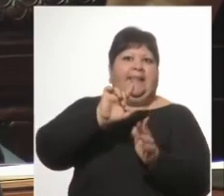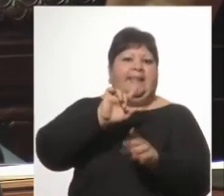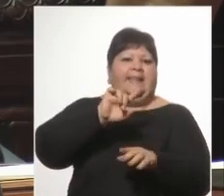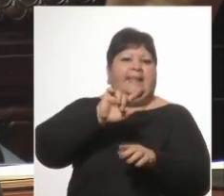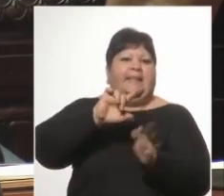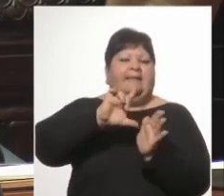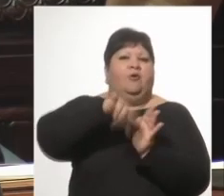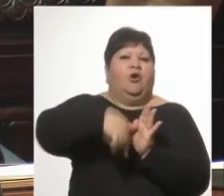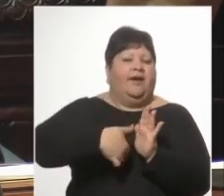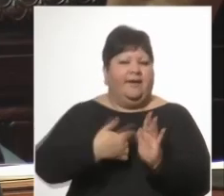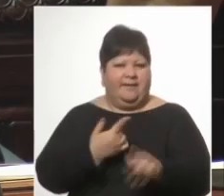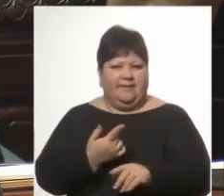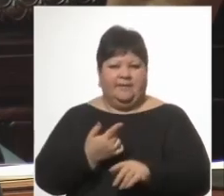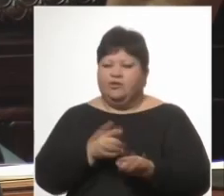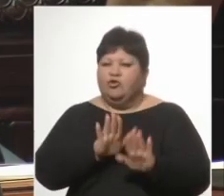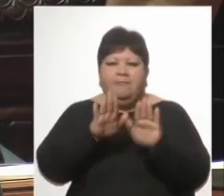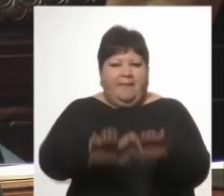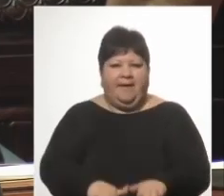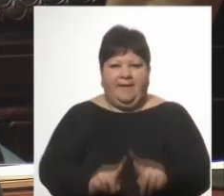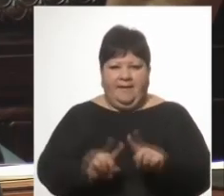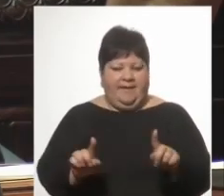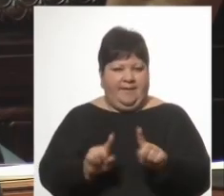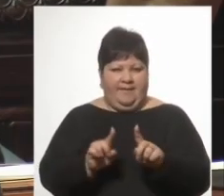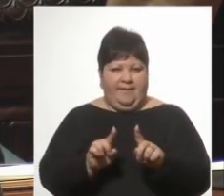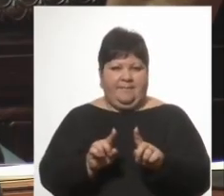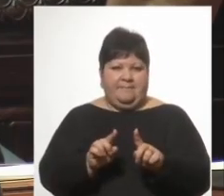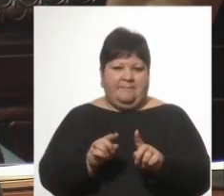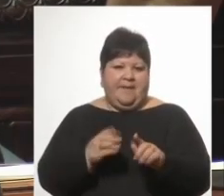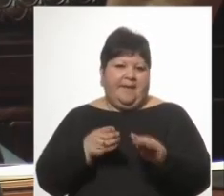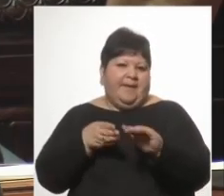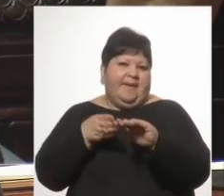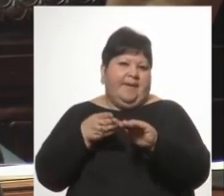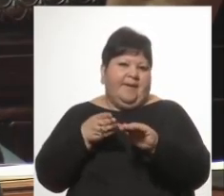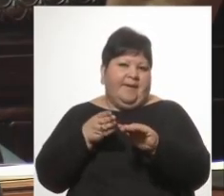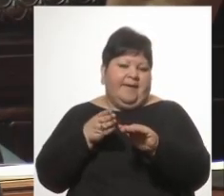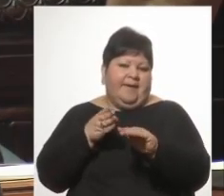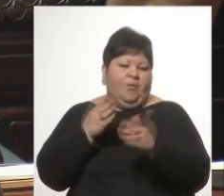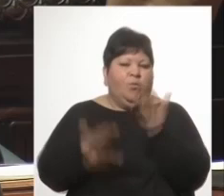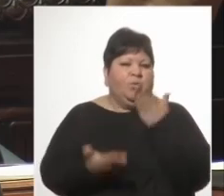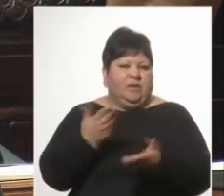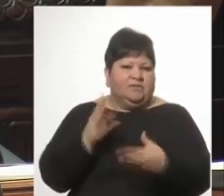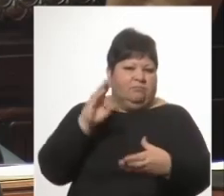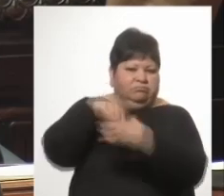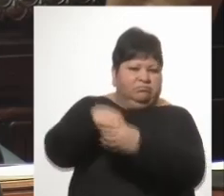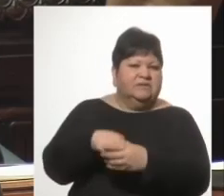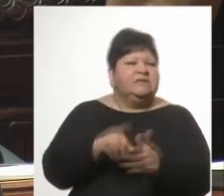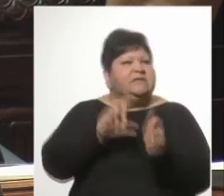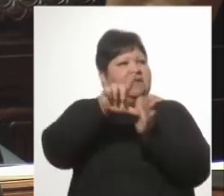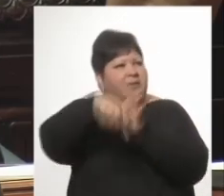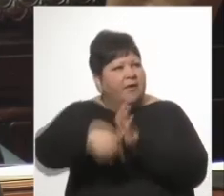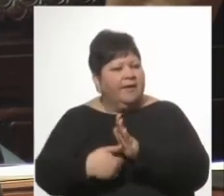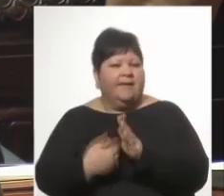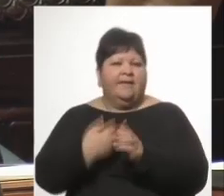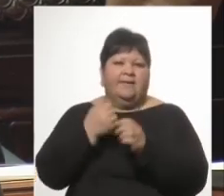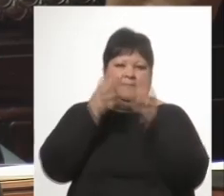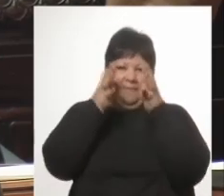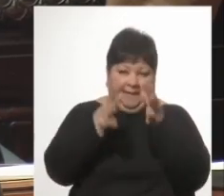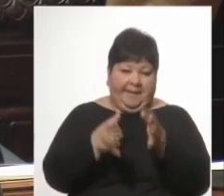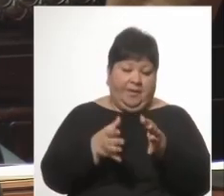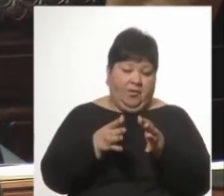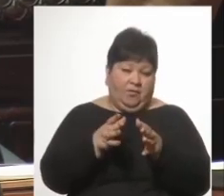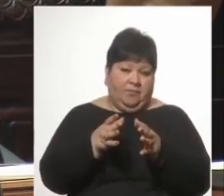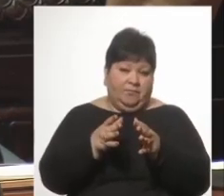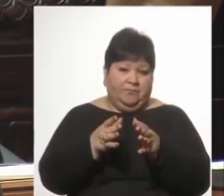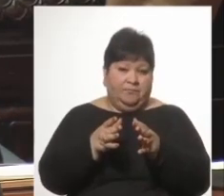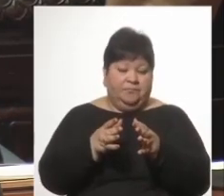no parar las actuaciones para darle intervención a la justicia nuevamente y que esto se demorara y se corriera el riesgo de lo que ocurría